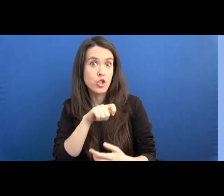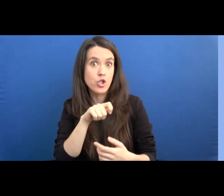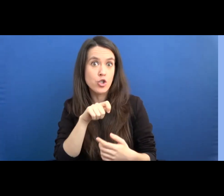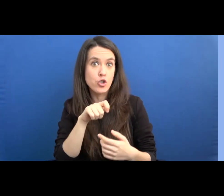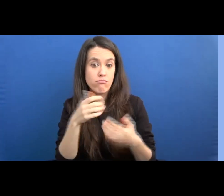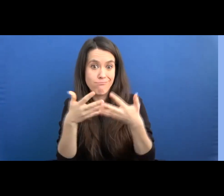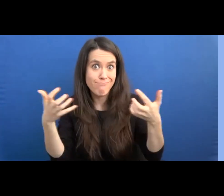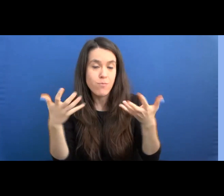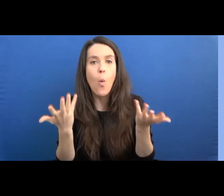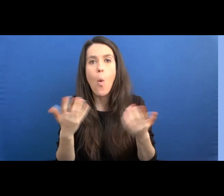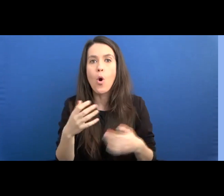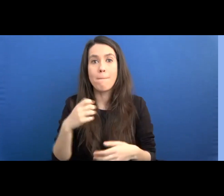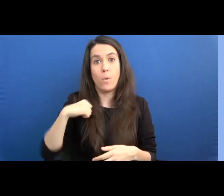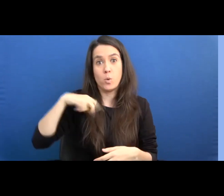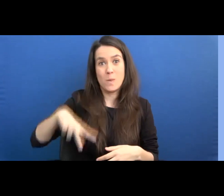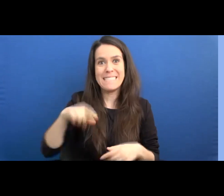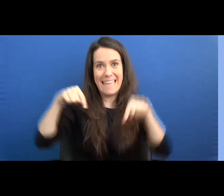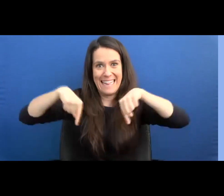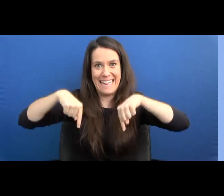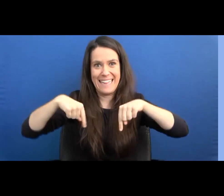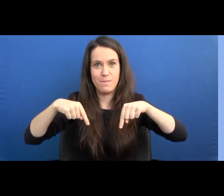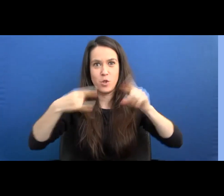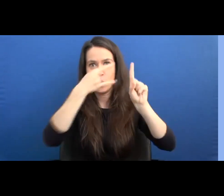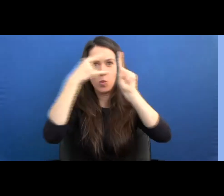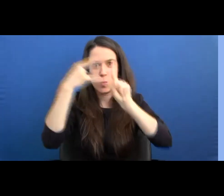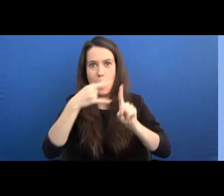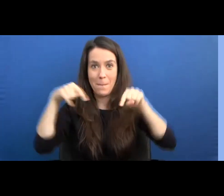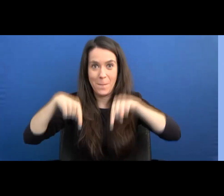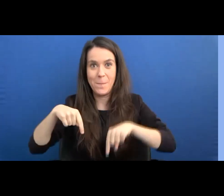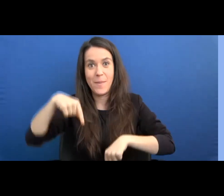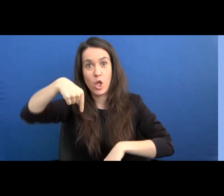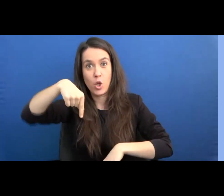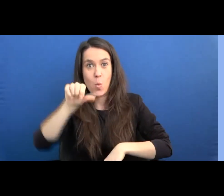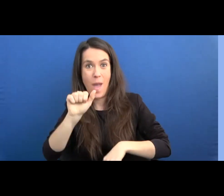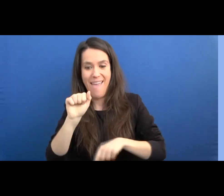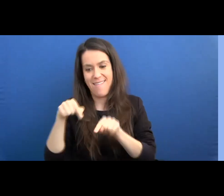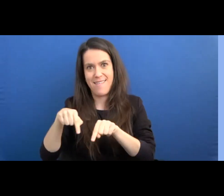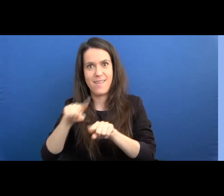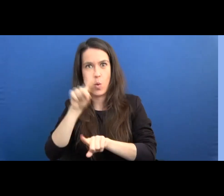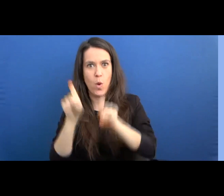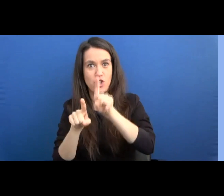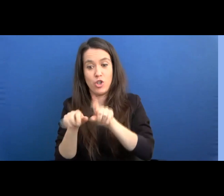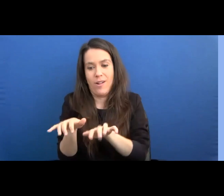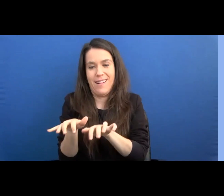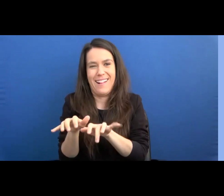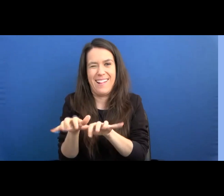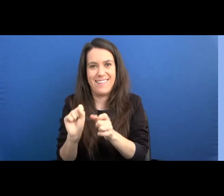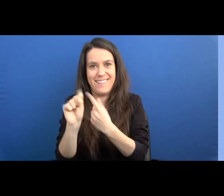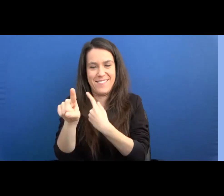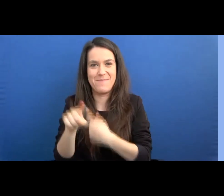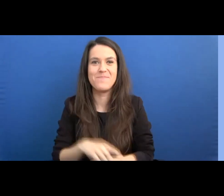portugués, por favor, hagan sus preguntas en Zoom en el icono que dice preguntas y